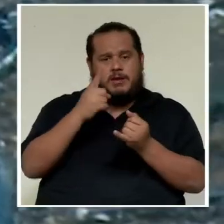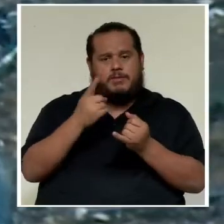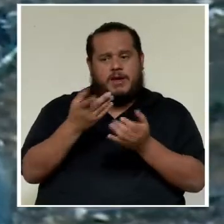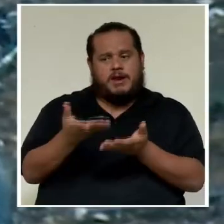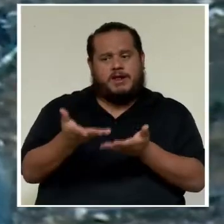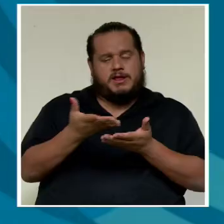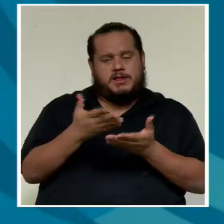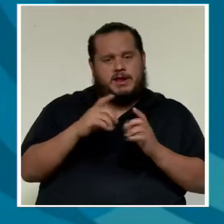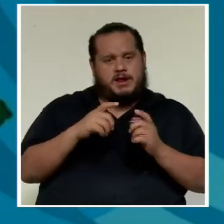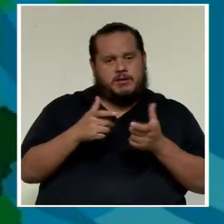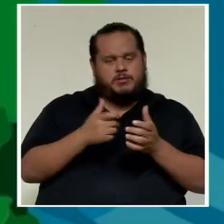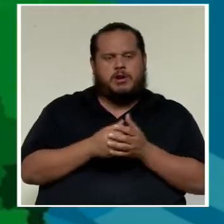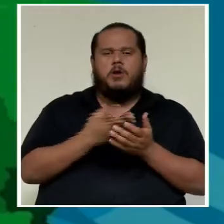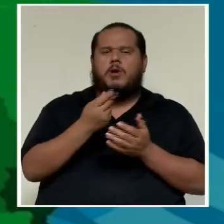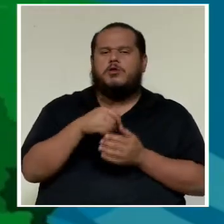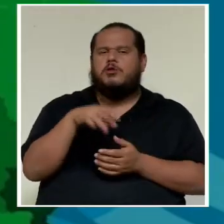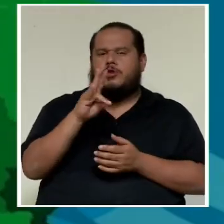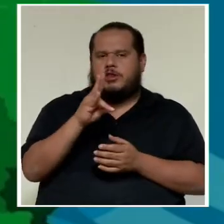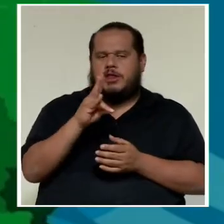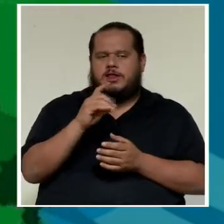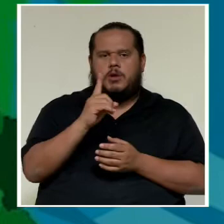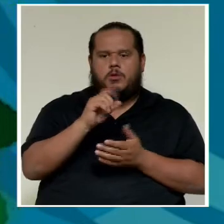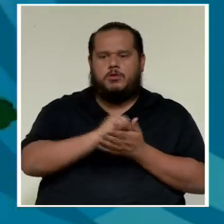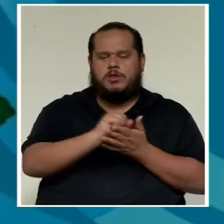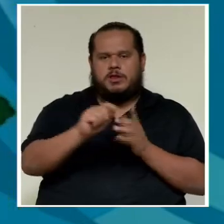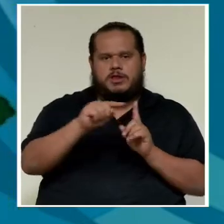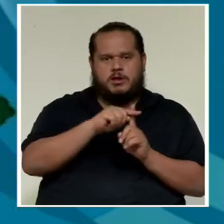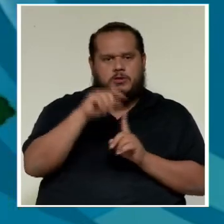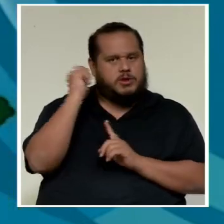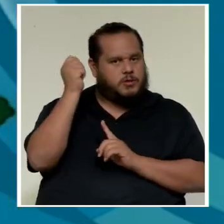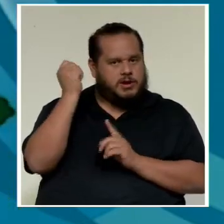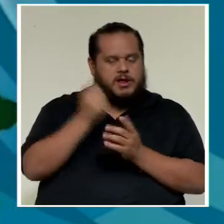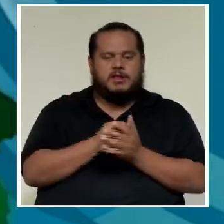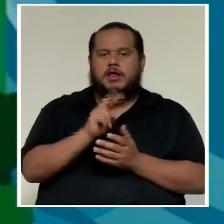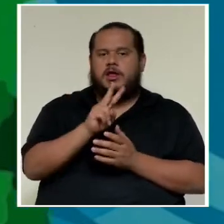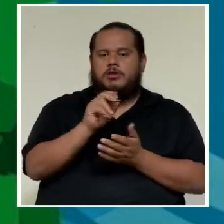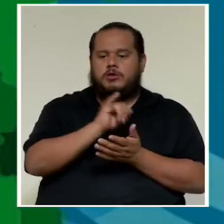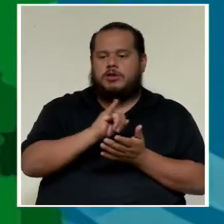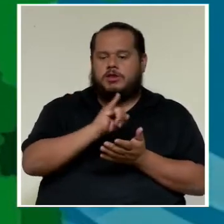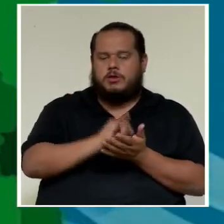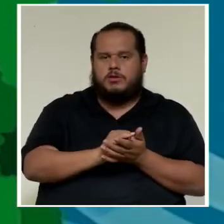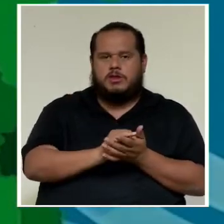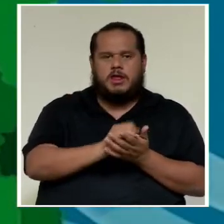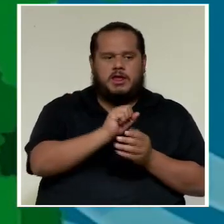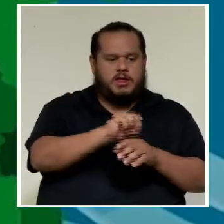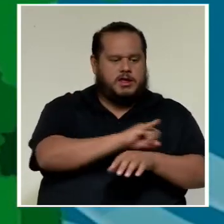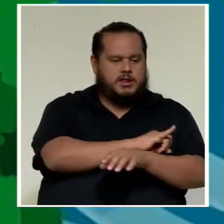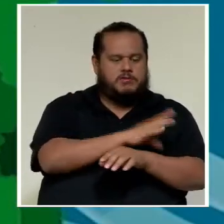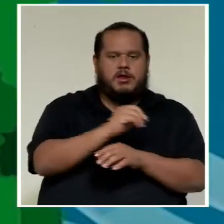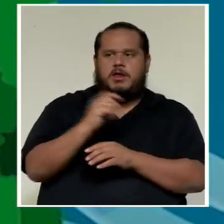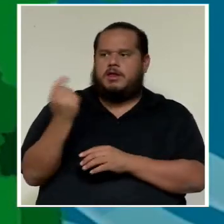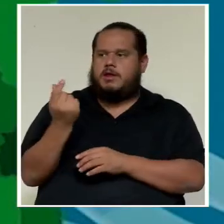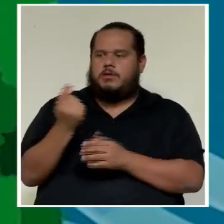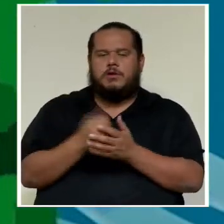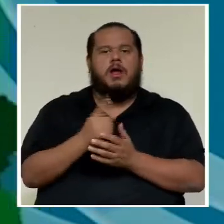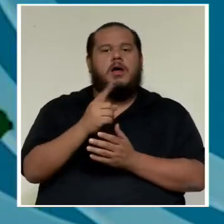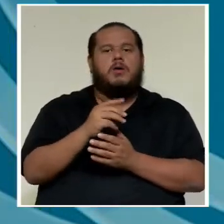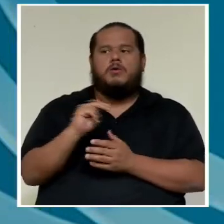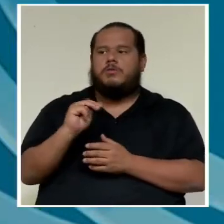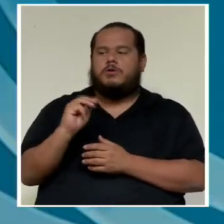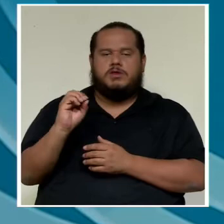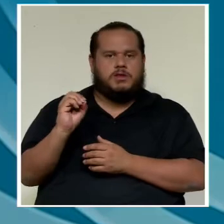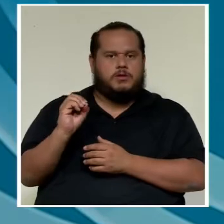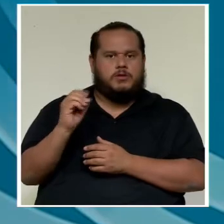país existen 7 rellenos, uno en Santa Cruz en Guanacaste, 2 en San José, en Acerrí y La Uruca, uno en Montes de Oro de